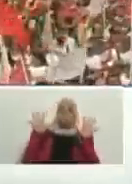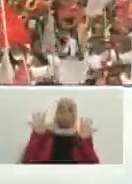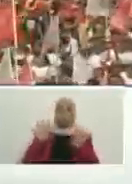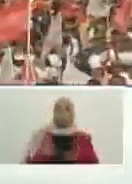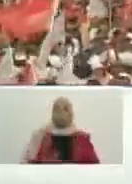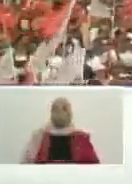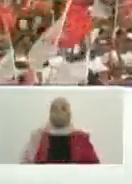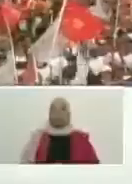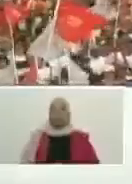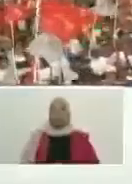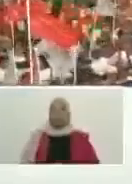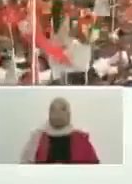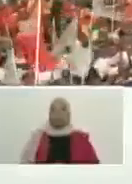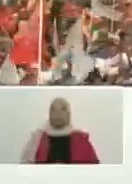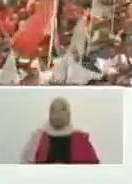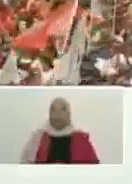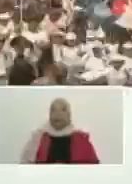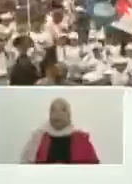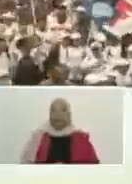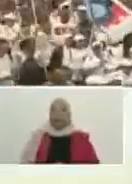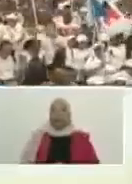el rescate,